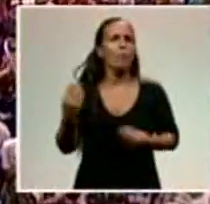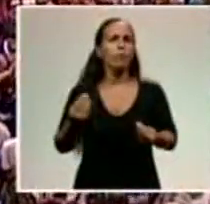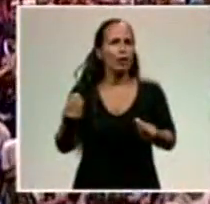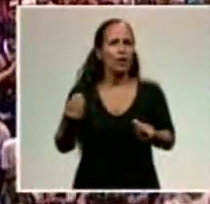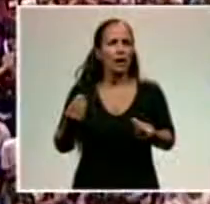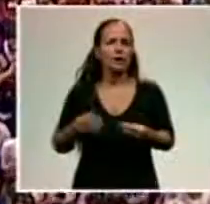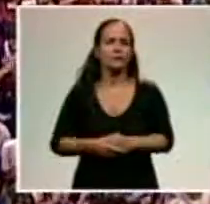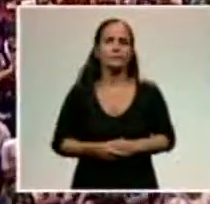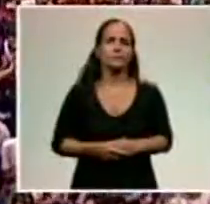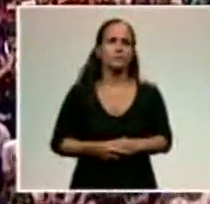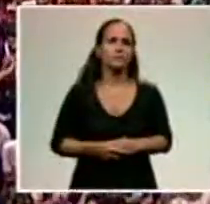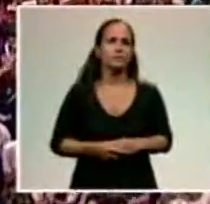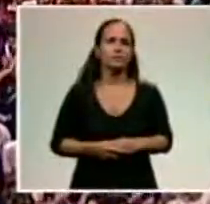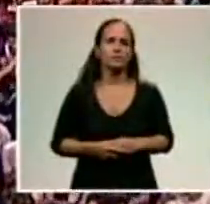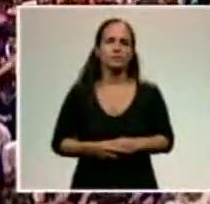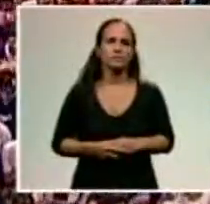porque realmente